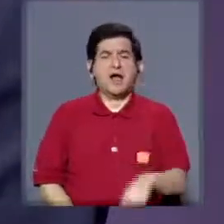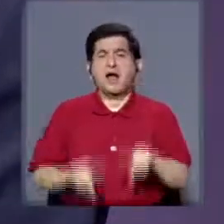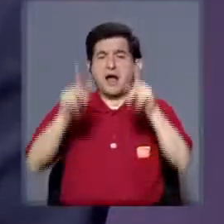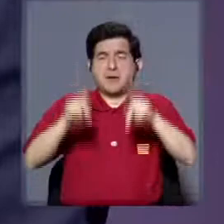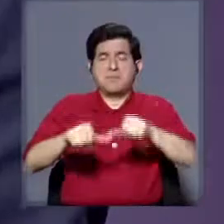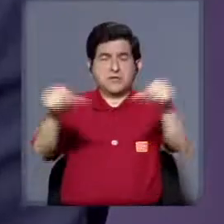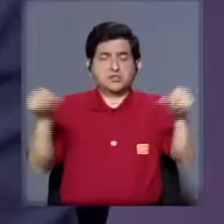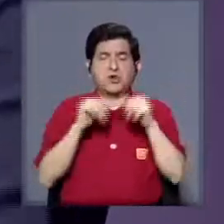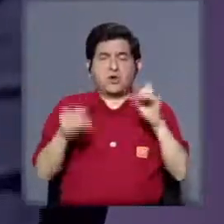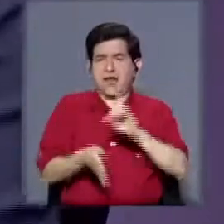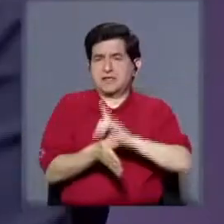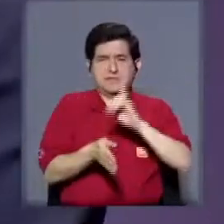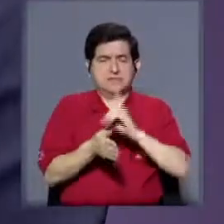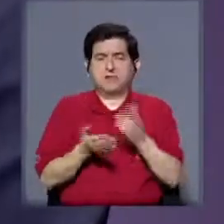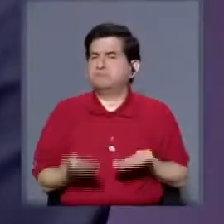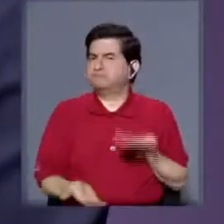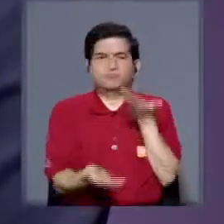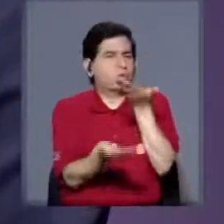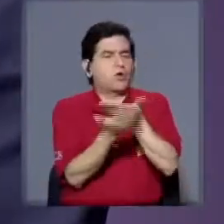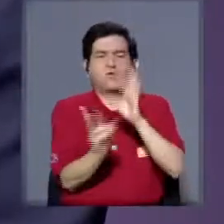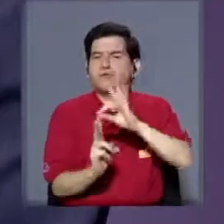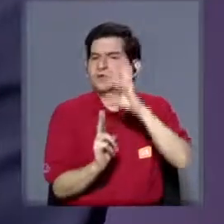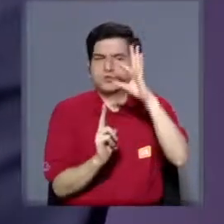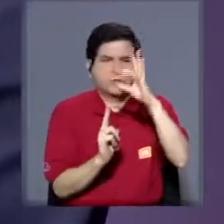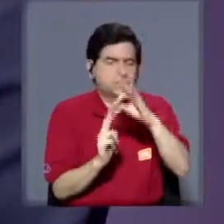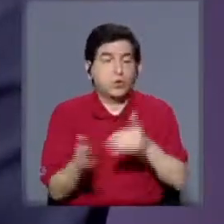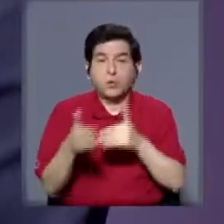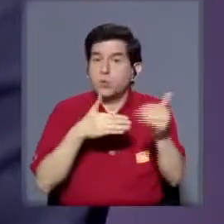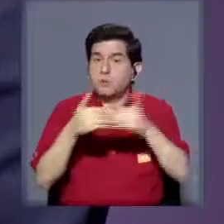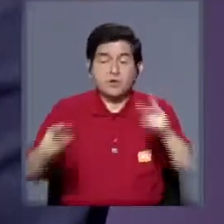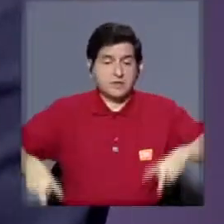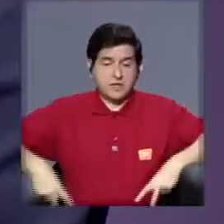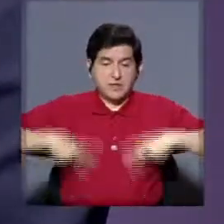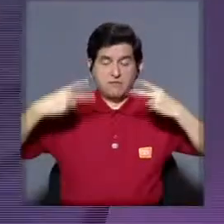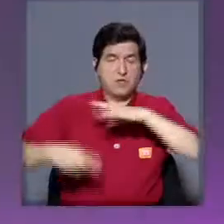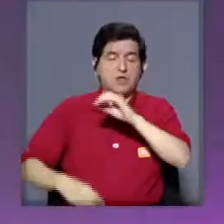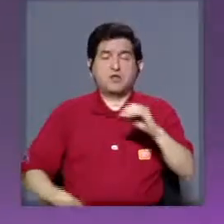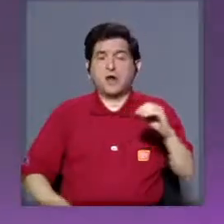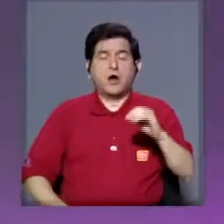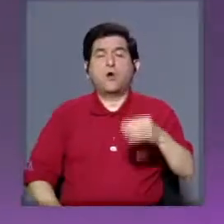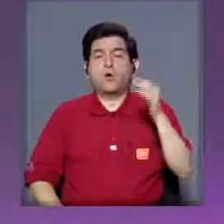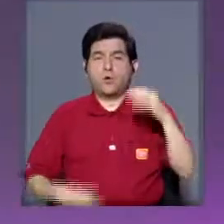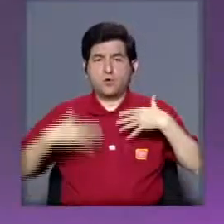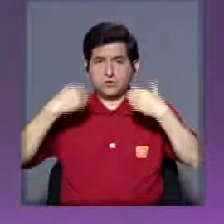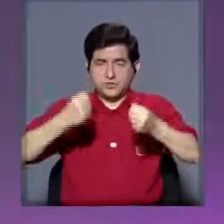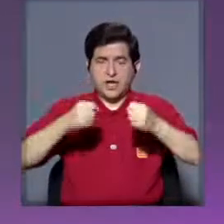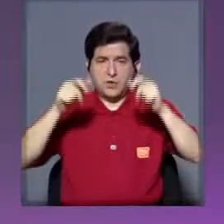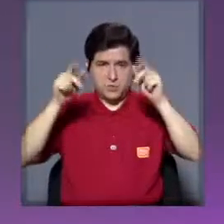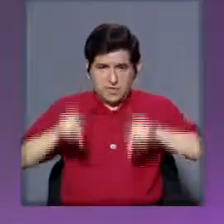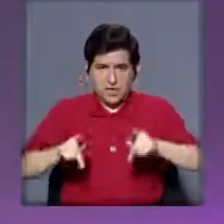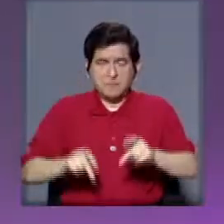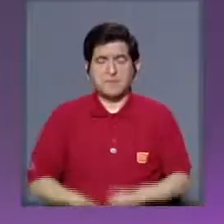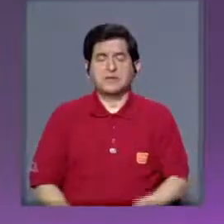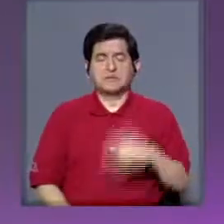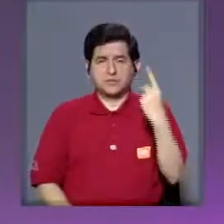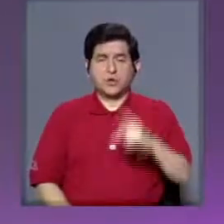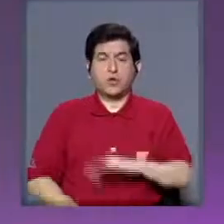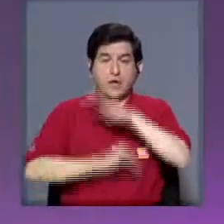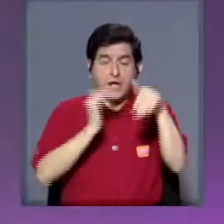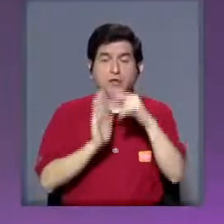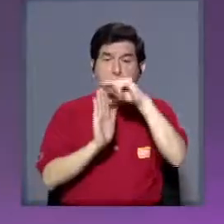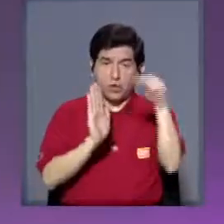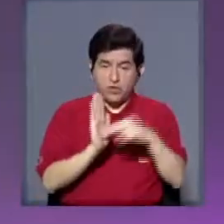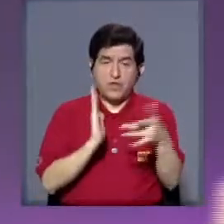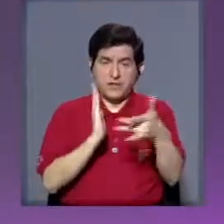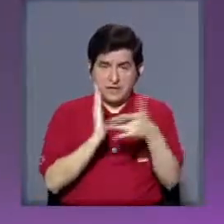personal no no no lo ofrezca como una opción aún cuando la vida o la salud de la mujer sin área de presidente exacto de las normas técnicas